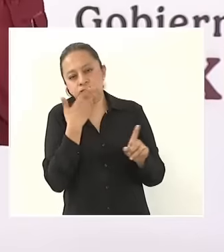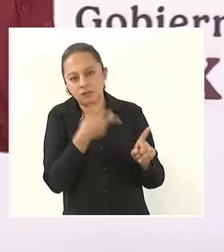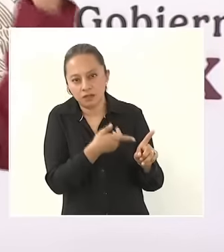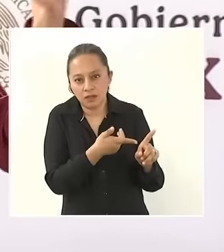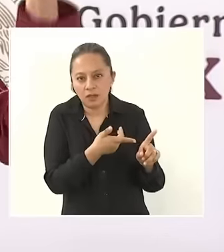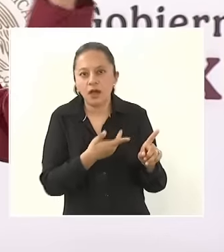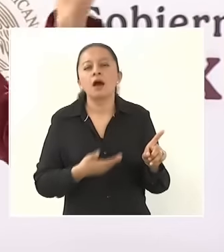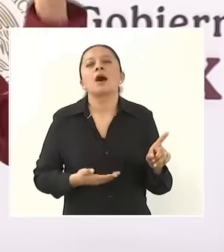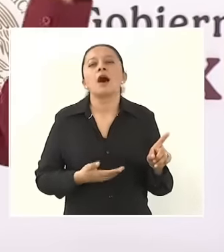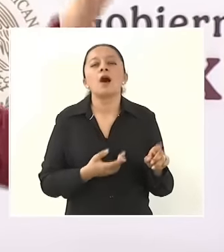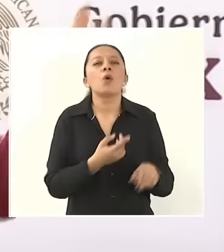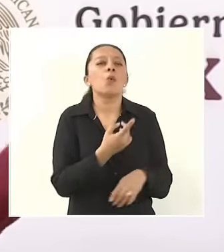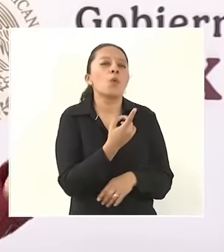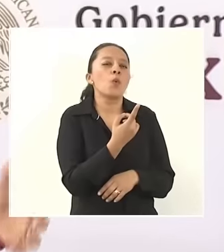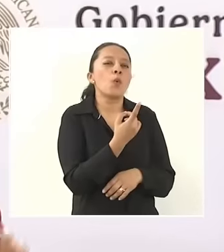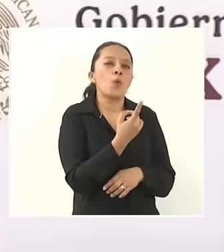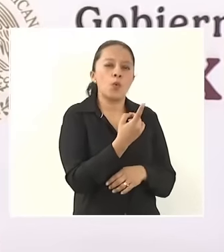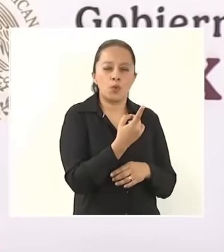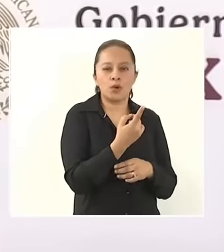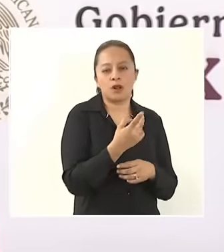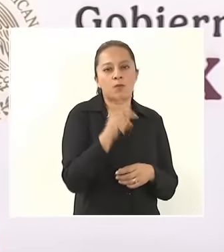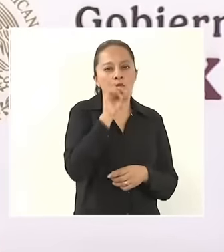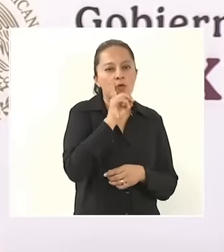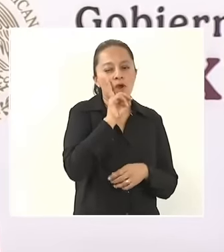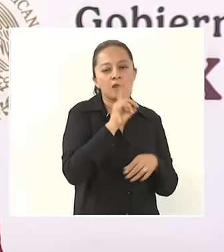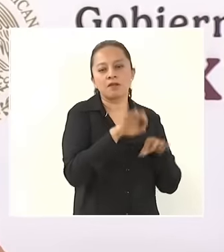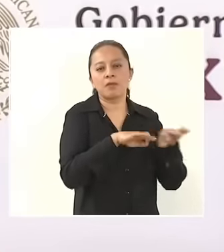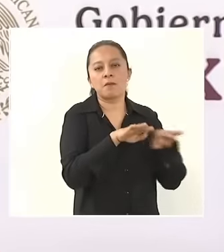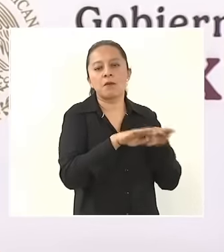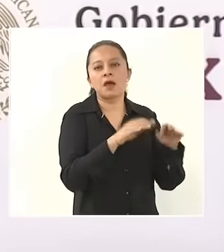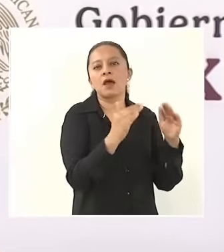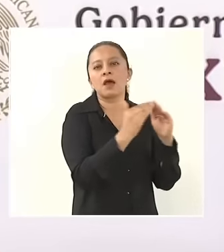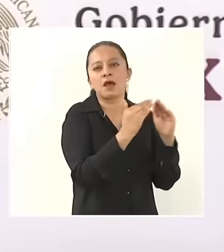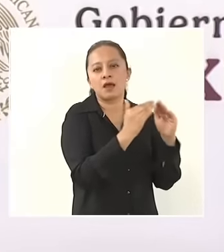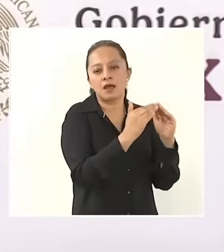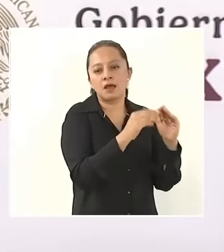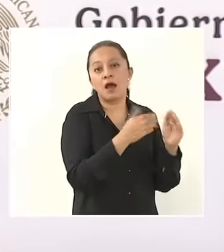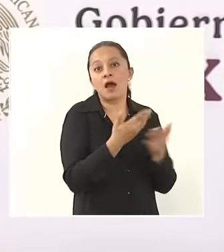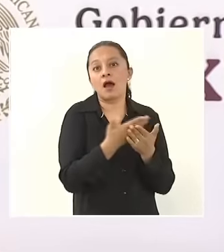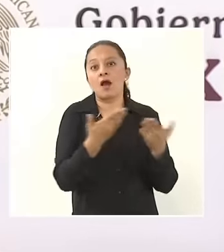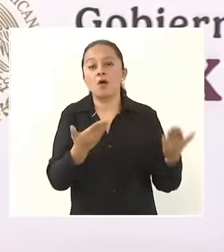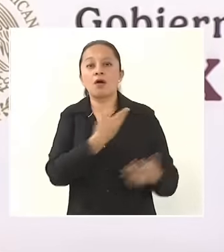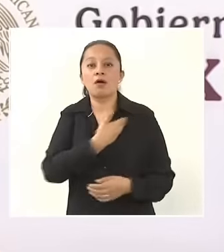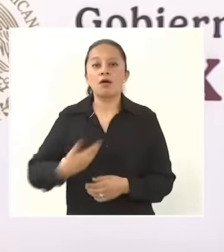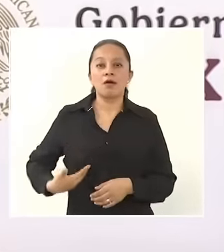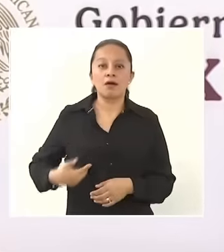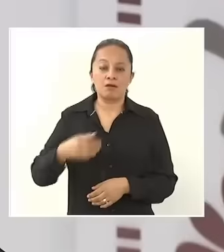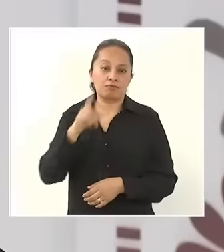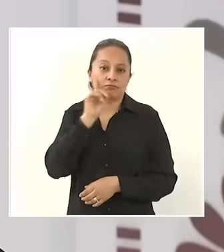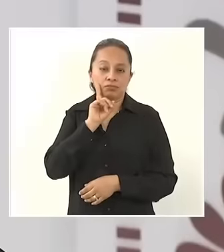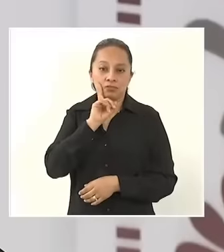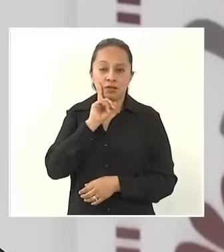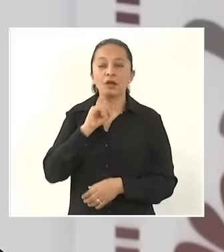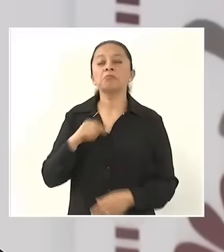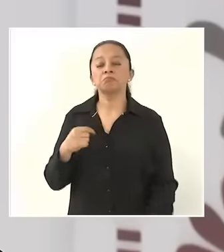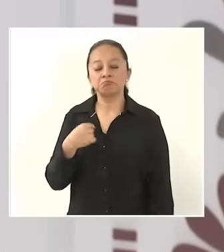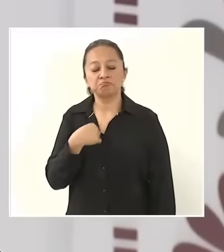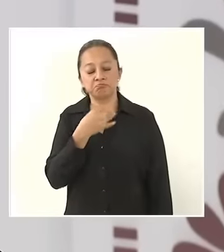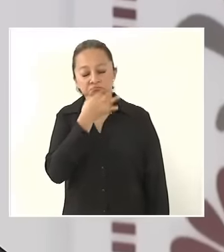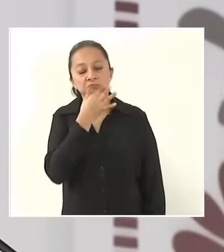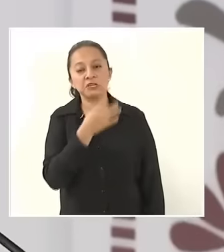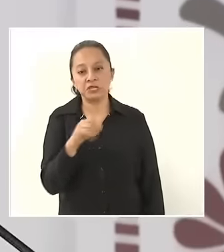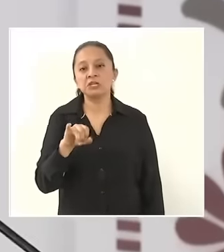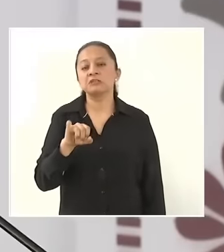es que hay una ama de casa en la presidencia de la República. ¿Y saben qué les dije? A mucha honra también soy ama de